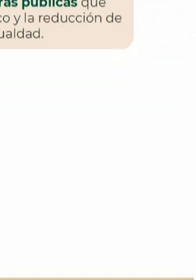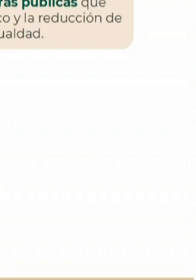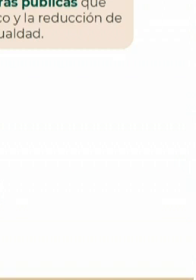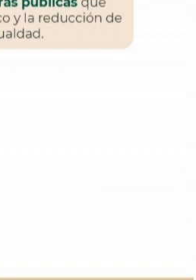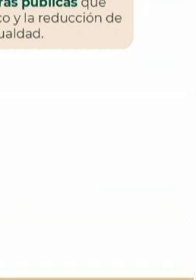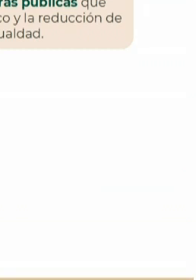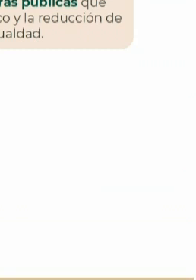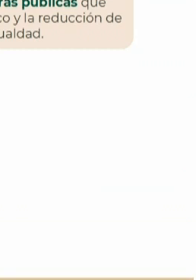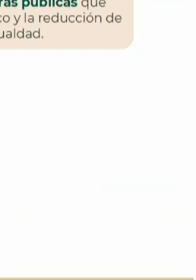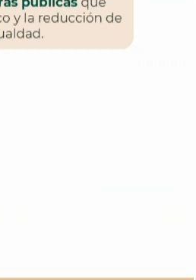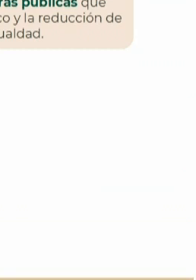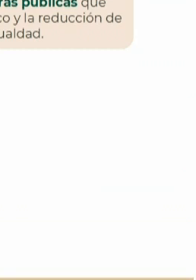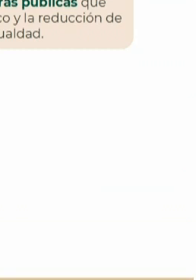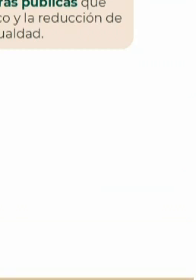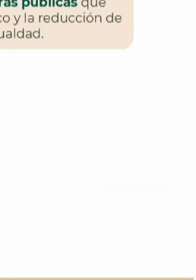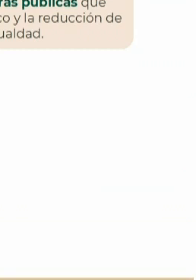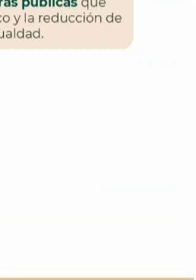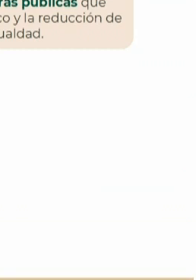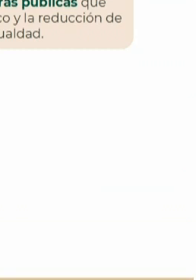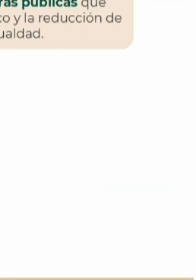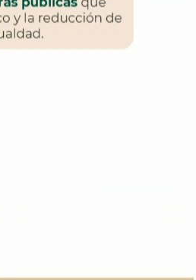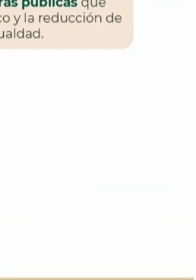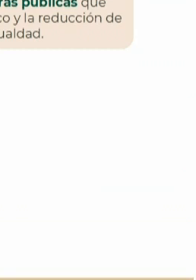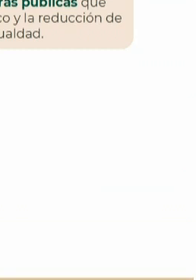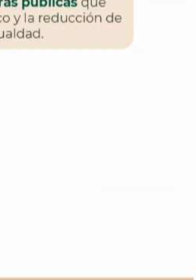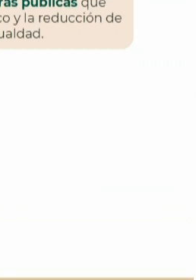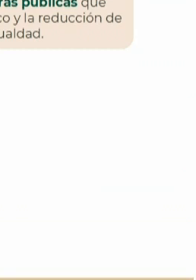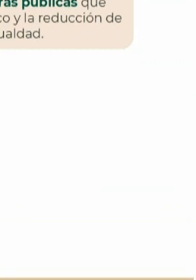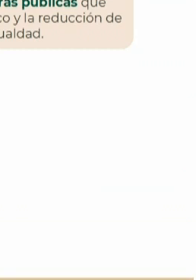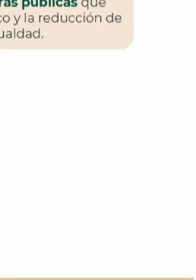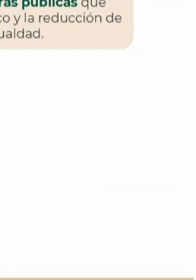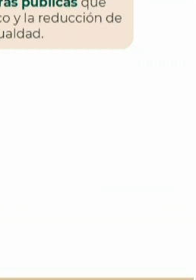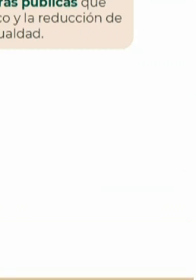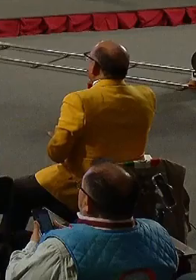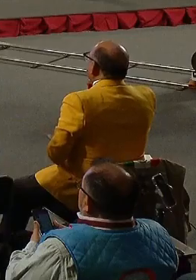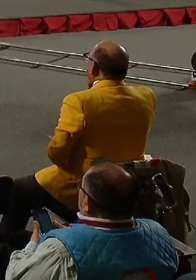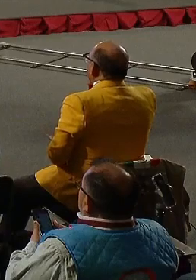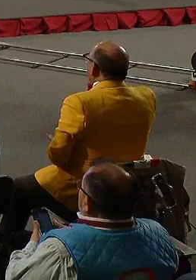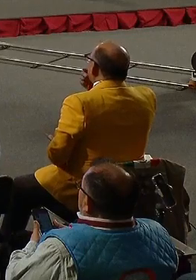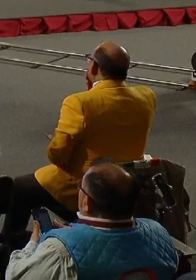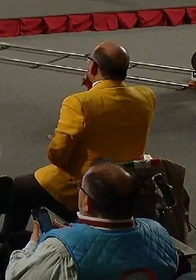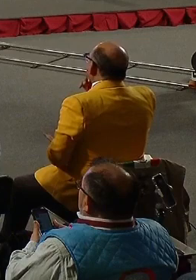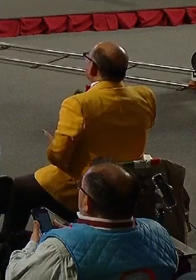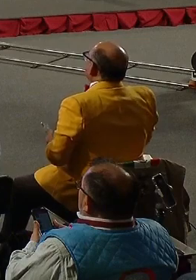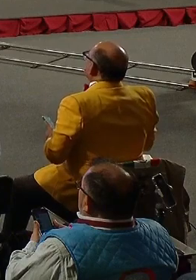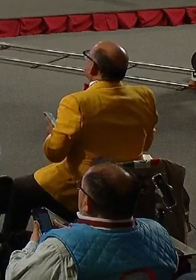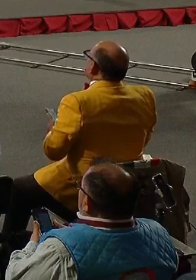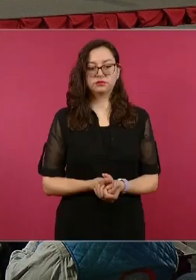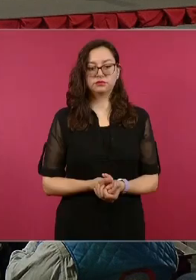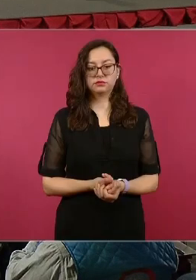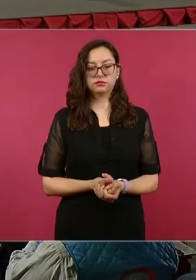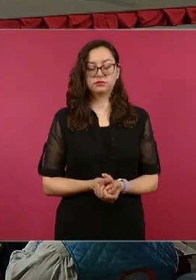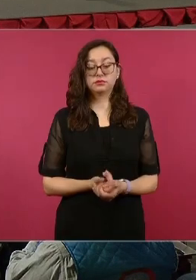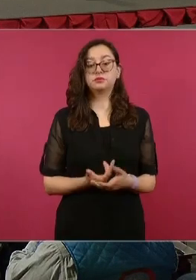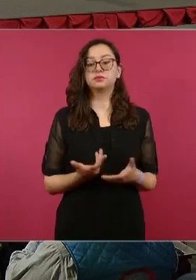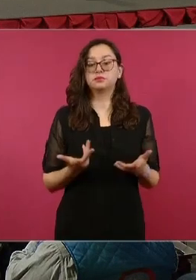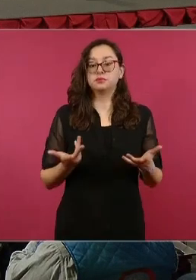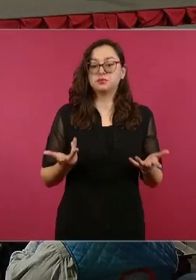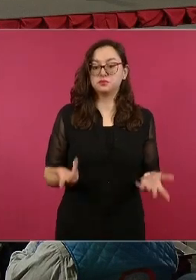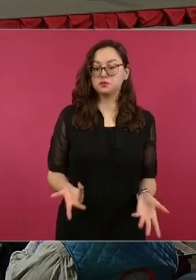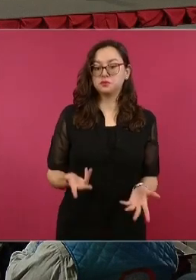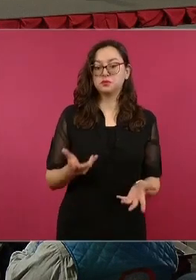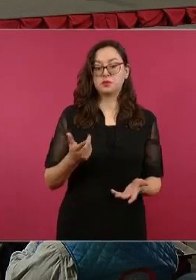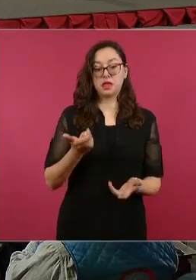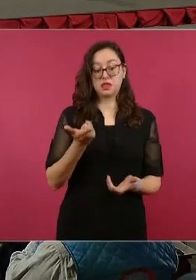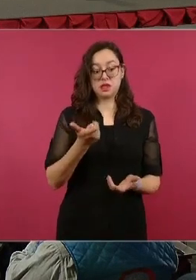322.464 millones de pesos. Entonces, este ingreso es utilizado para obras públicas y